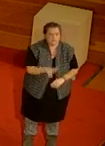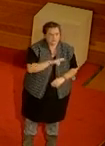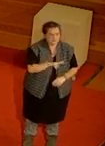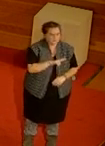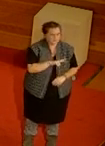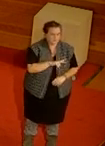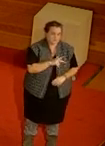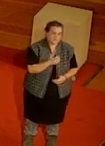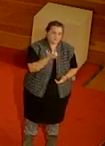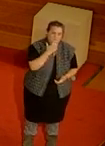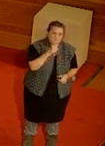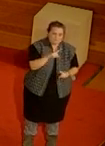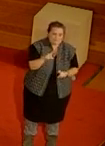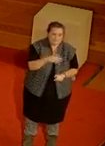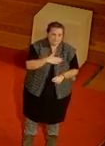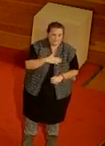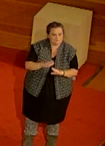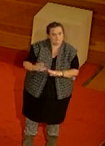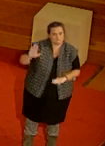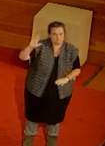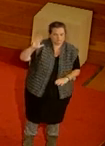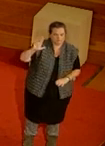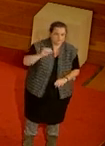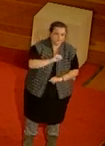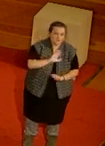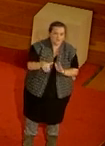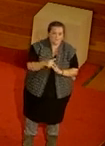galder orda